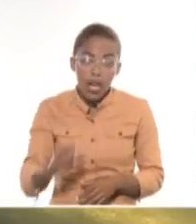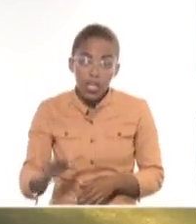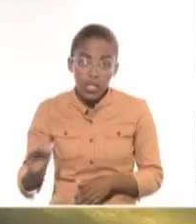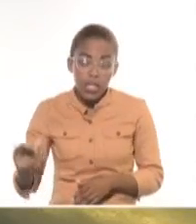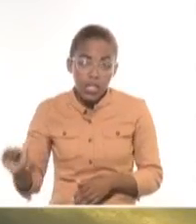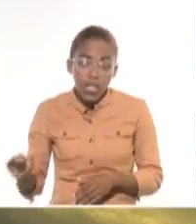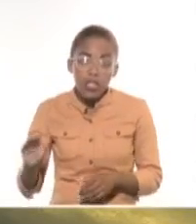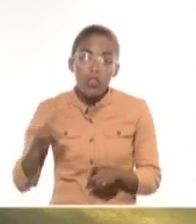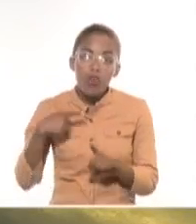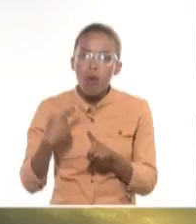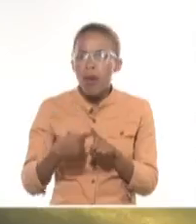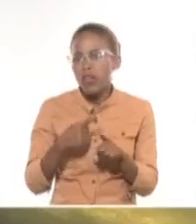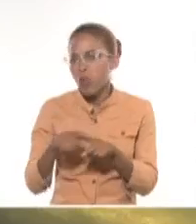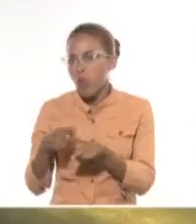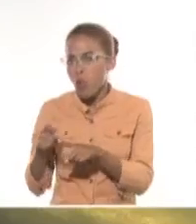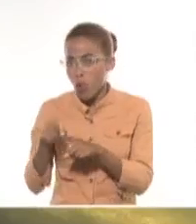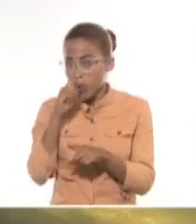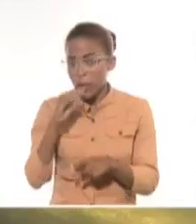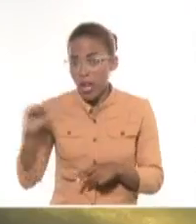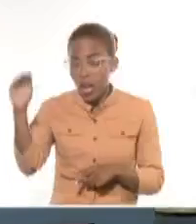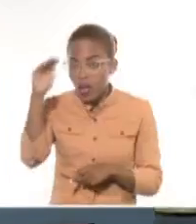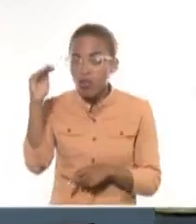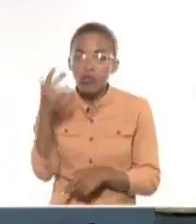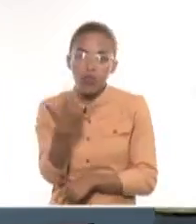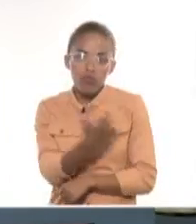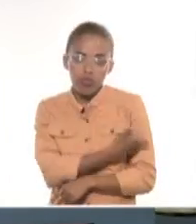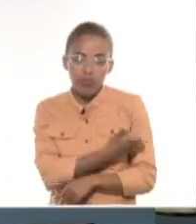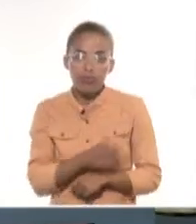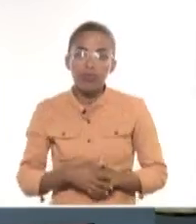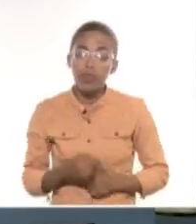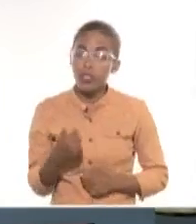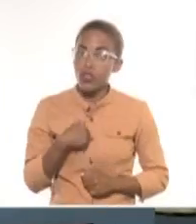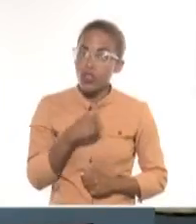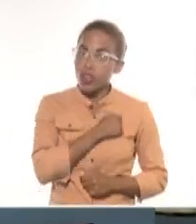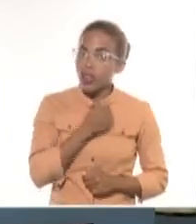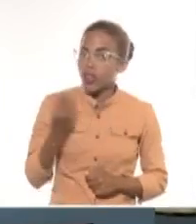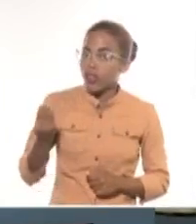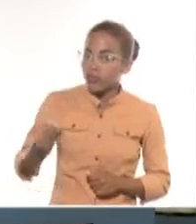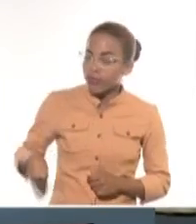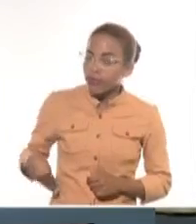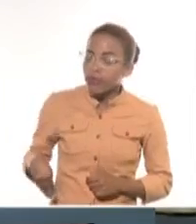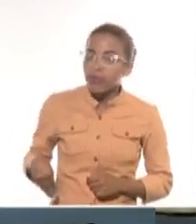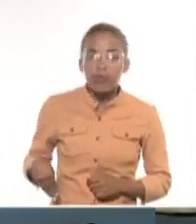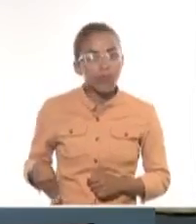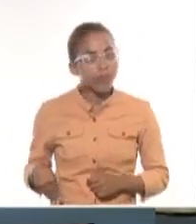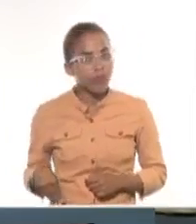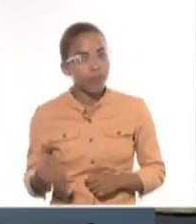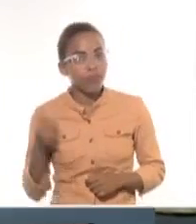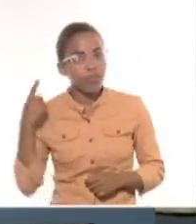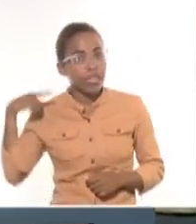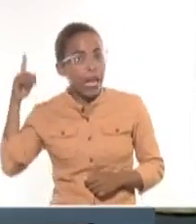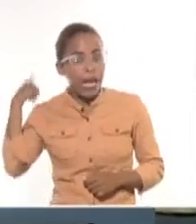que le corresponden. Yo quería aprovechar, Abdiel, y ayer se hizo alguna